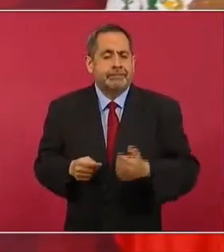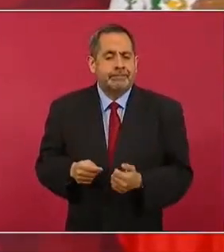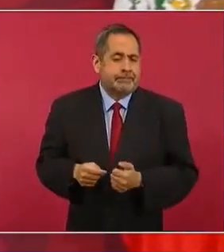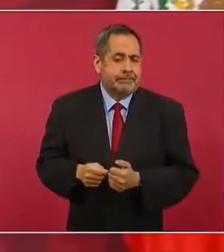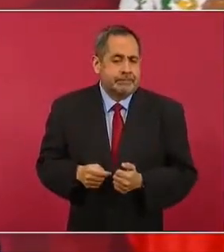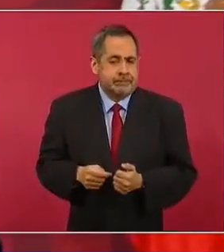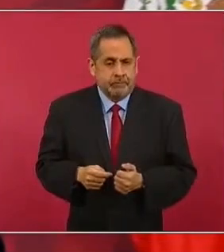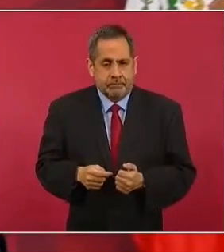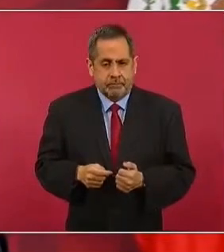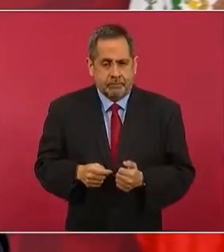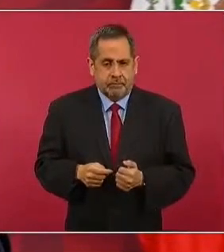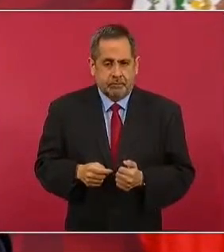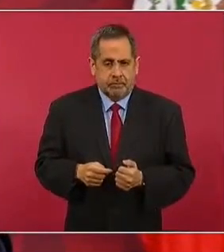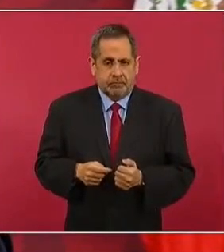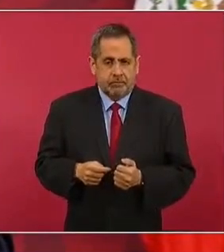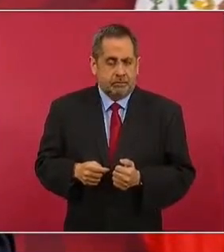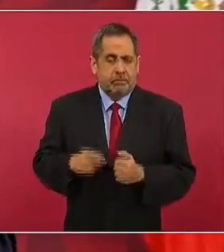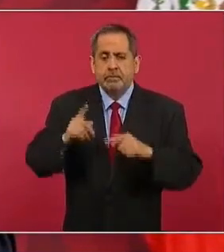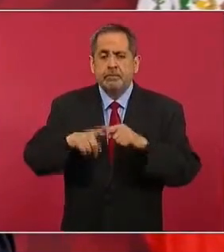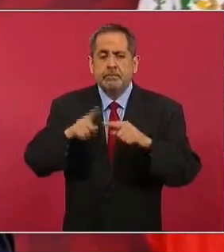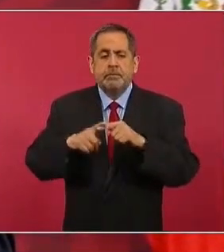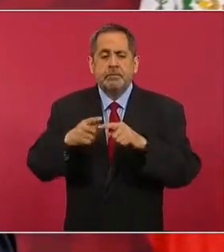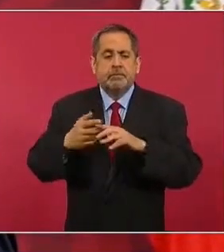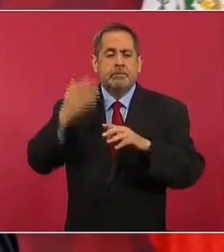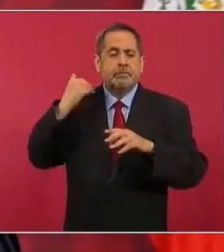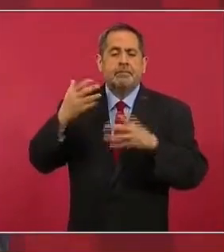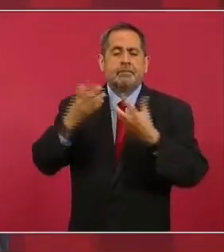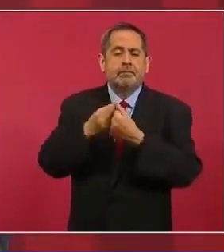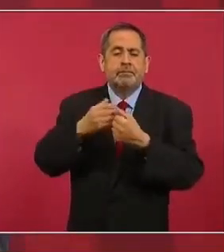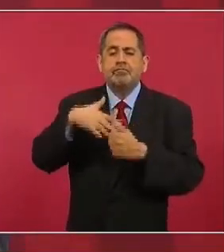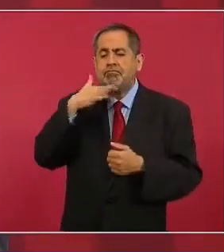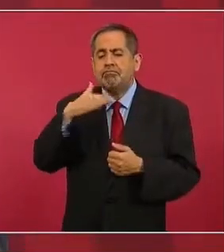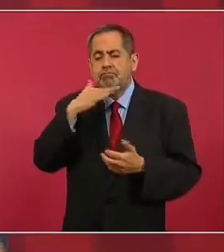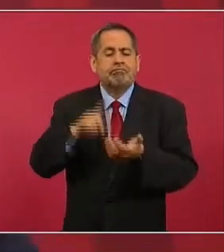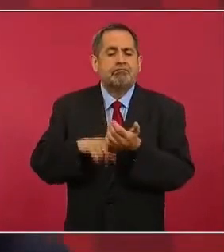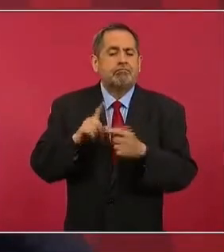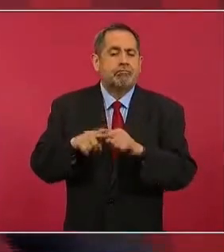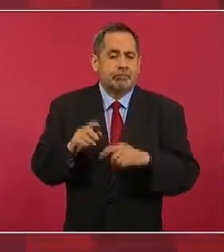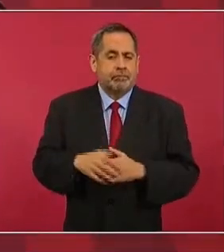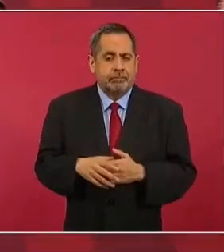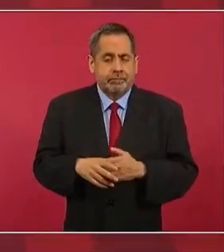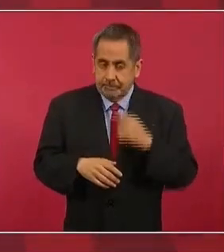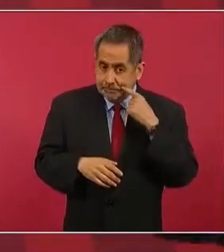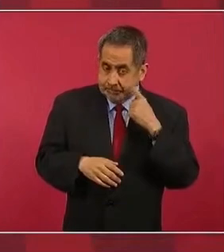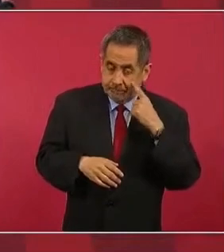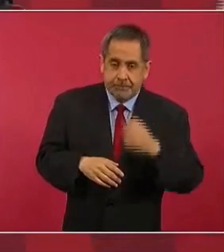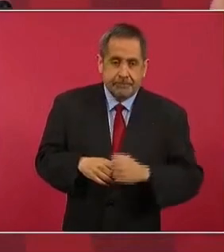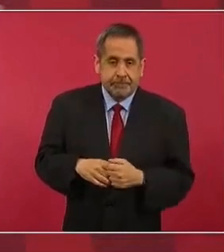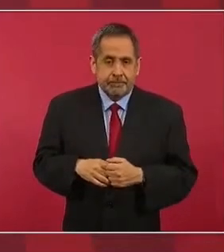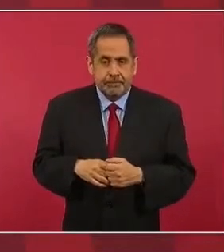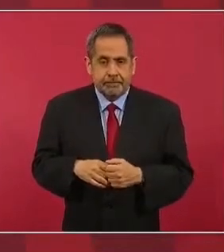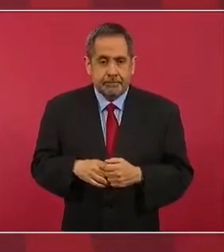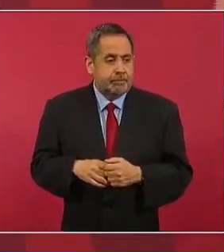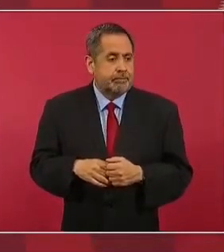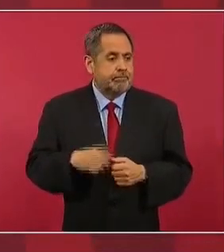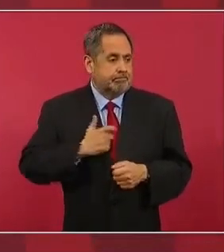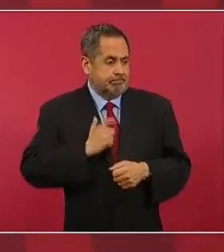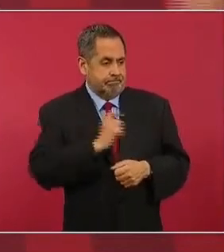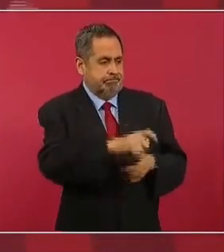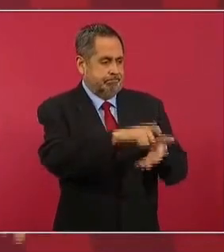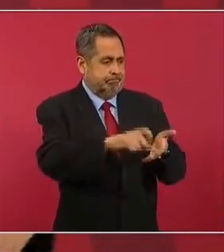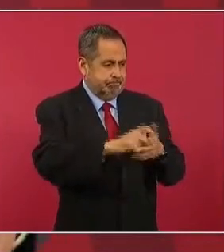esta maniobra de corrupción? Compran a medios de comunicación,